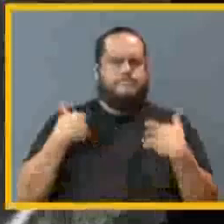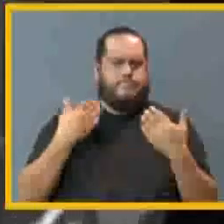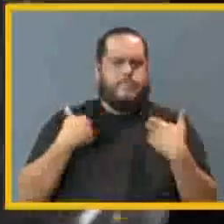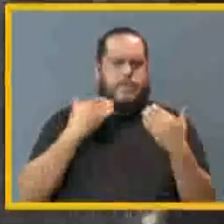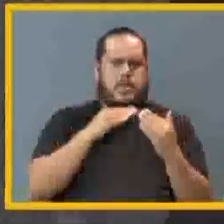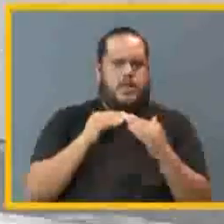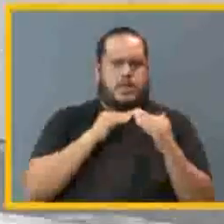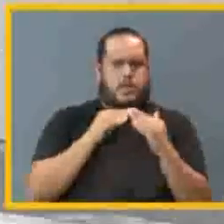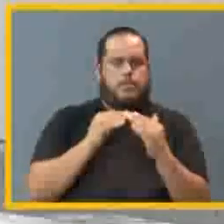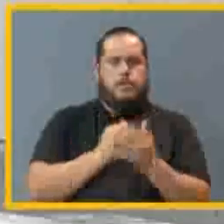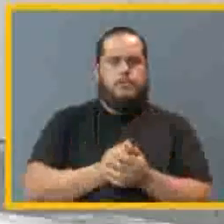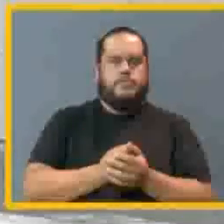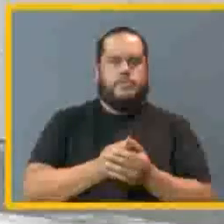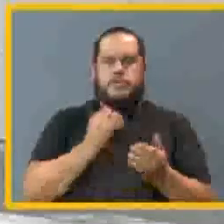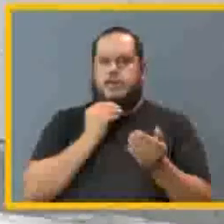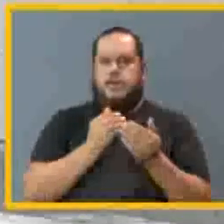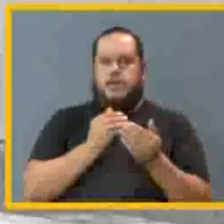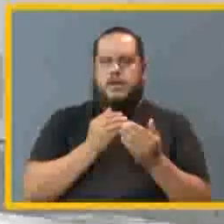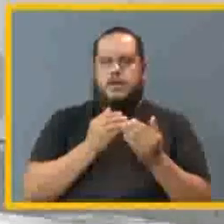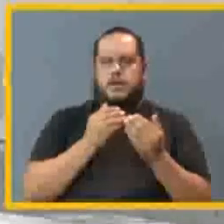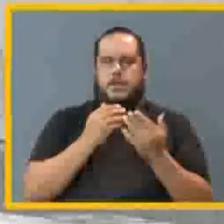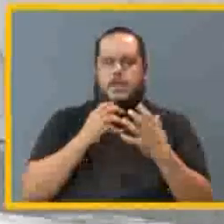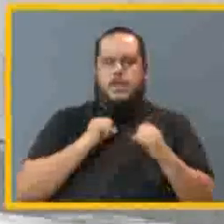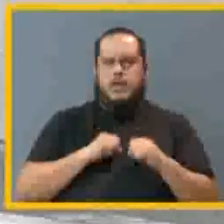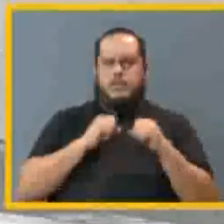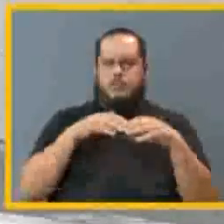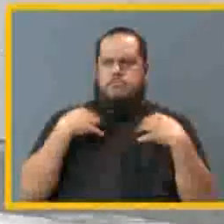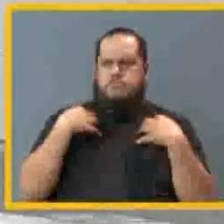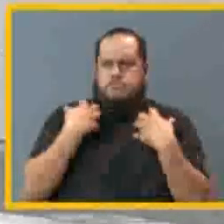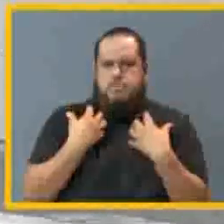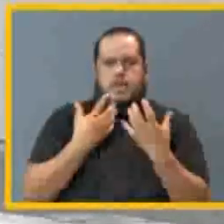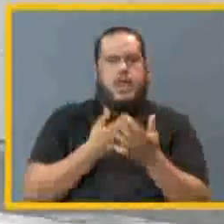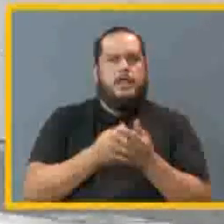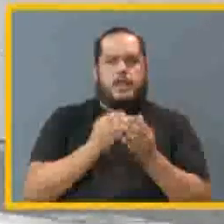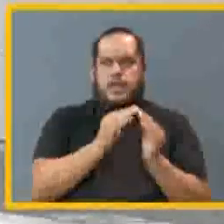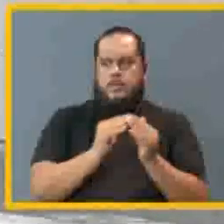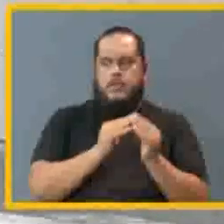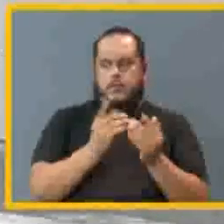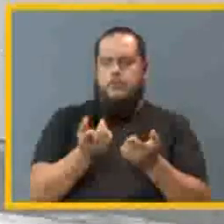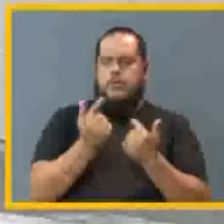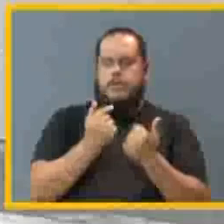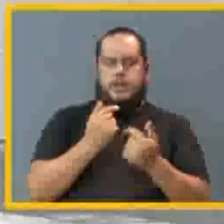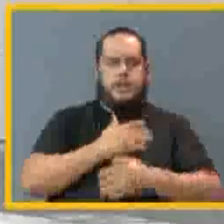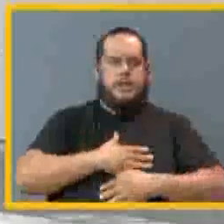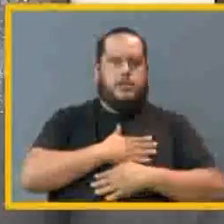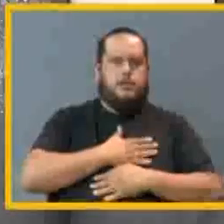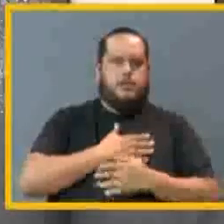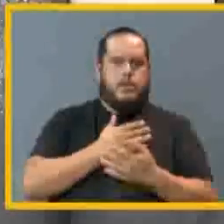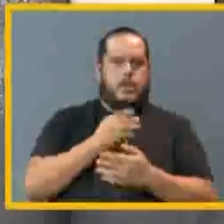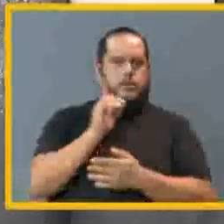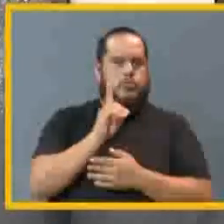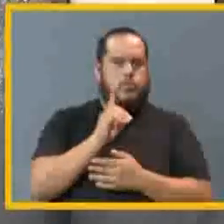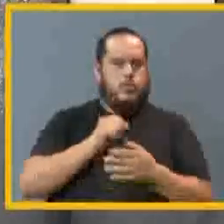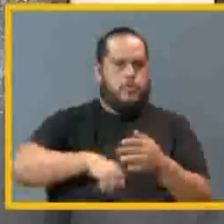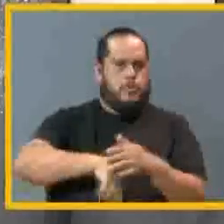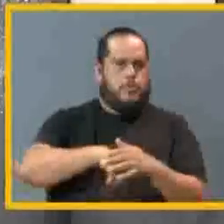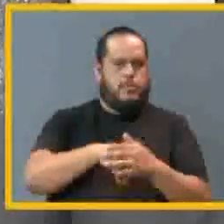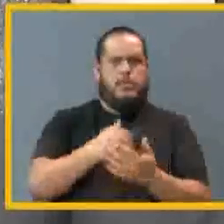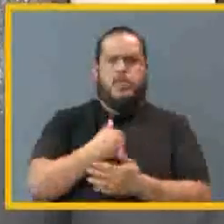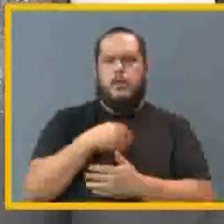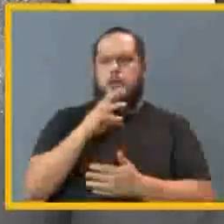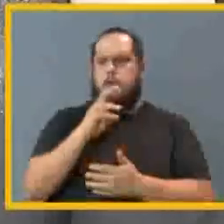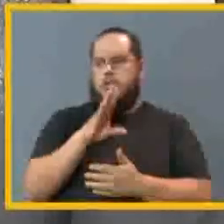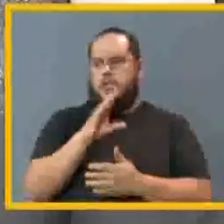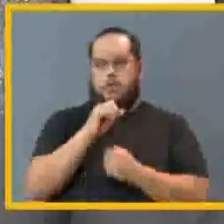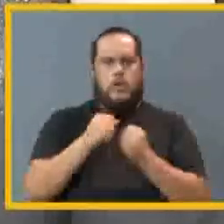pueblo. Era casi que el desestrés del pueblo venir al estadio un domingo a disfrutar del fútbol. Yo tengo 60 y pico de años de